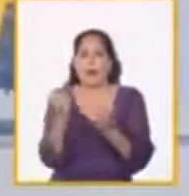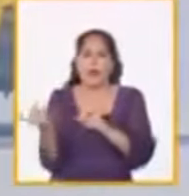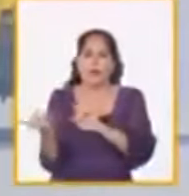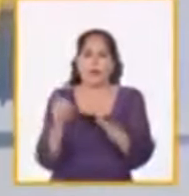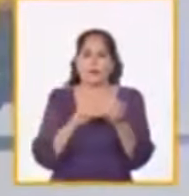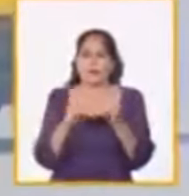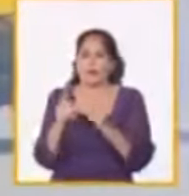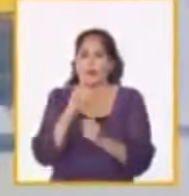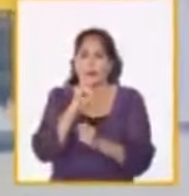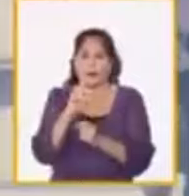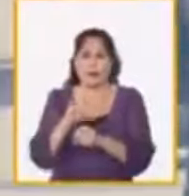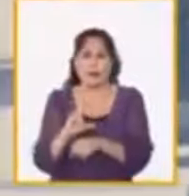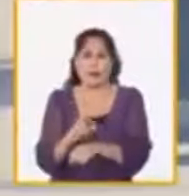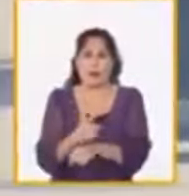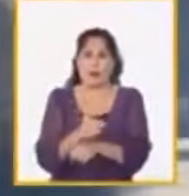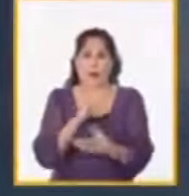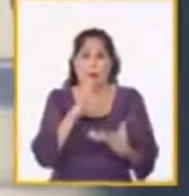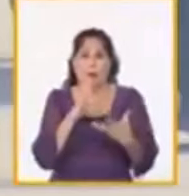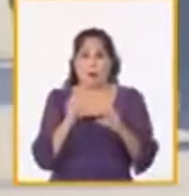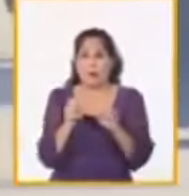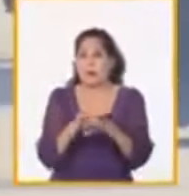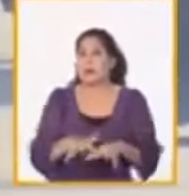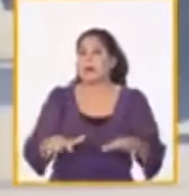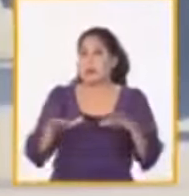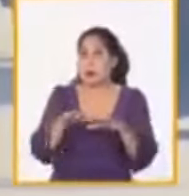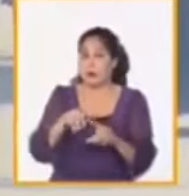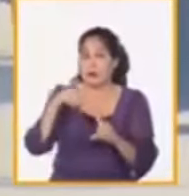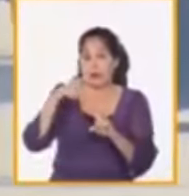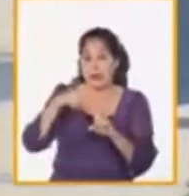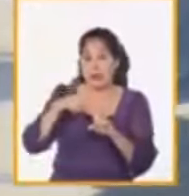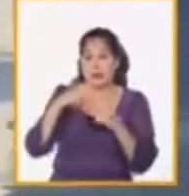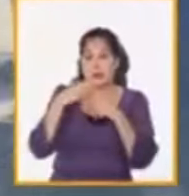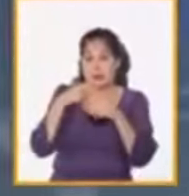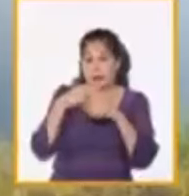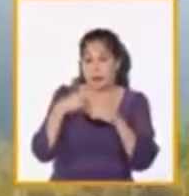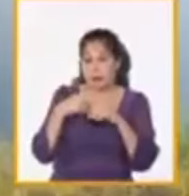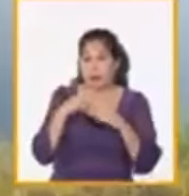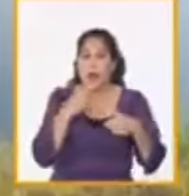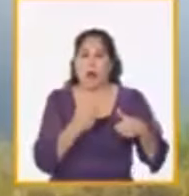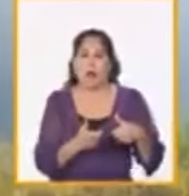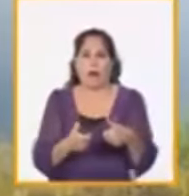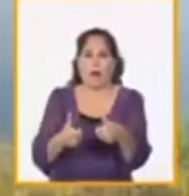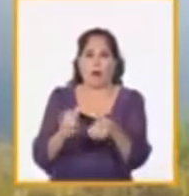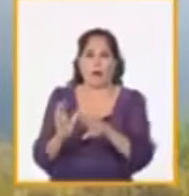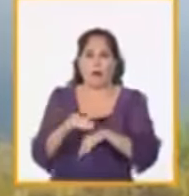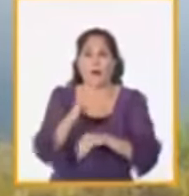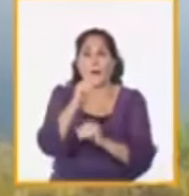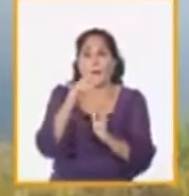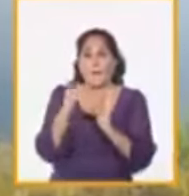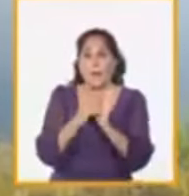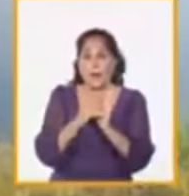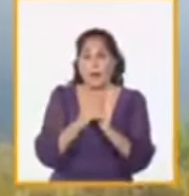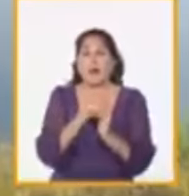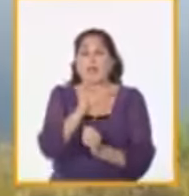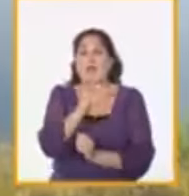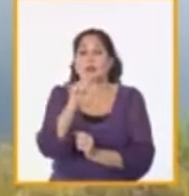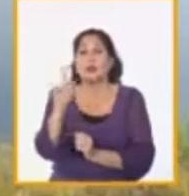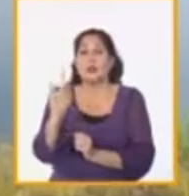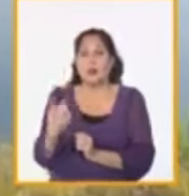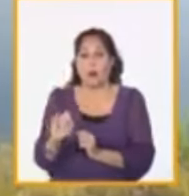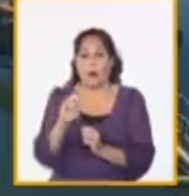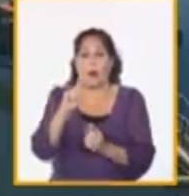municipios, debido a las complejidades y situaciones técnicas que afectan el acceso al agua. De 1.189 litros por segundo que debiera entrar